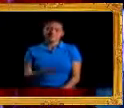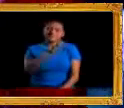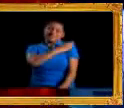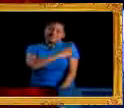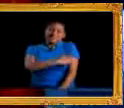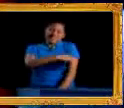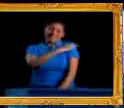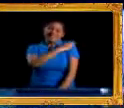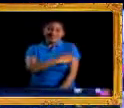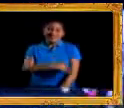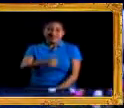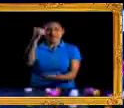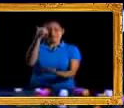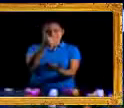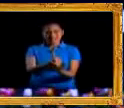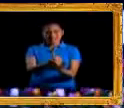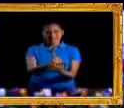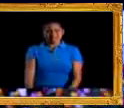Misericordia,